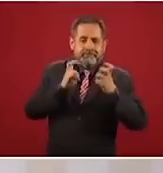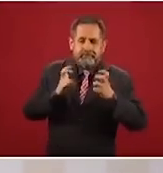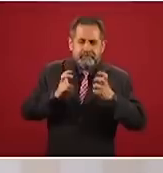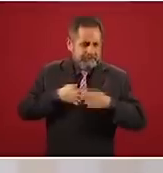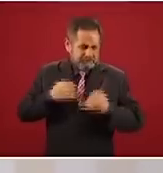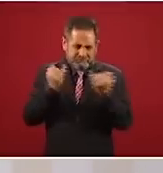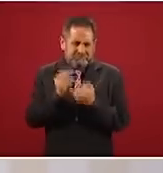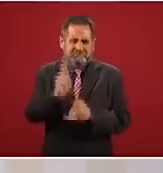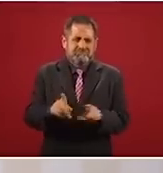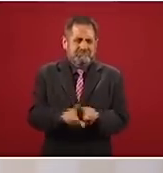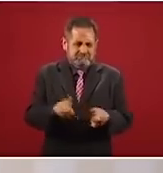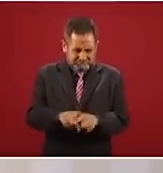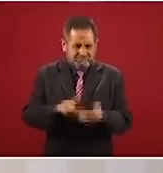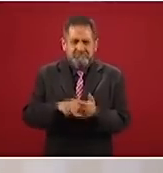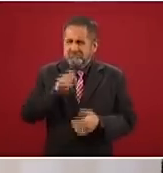qué nosotros no?